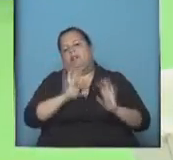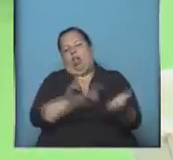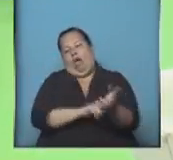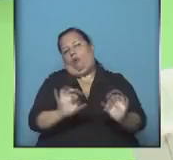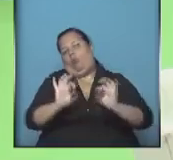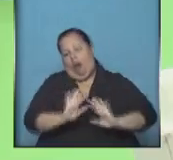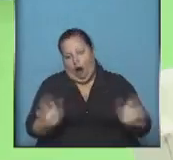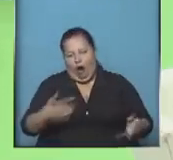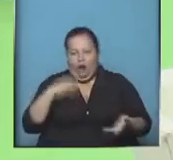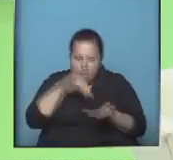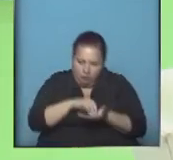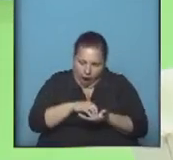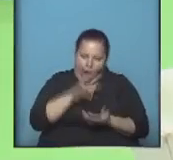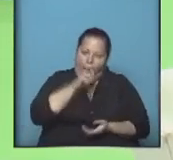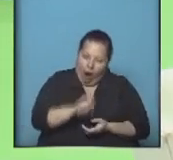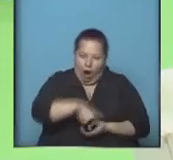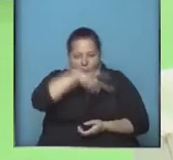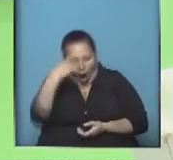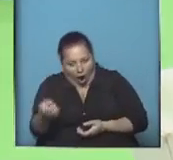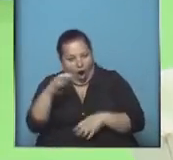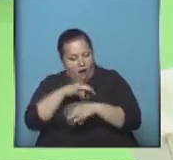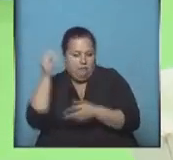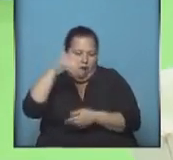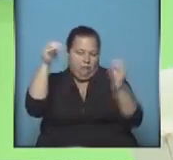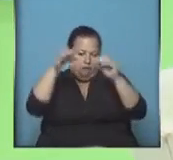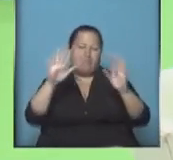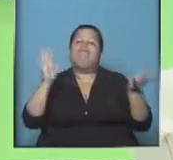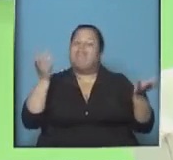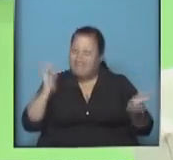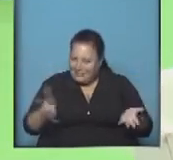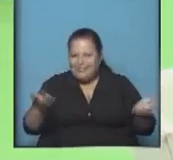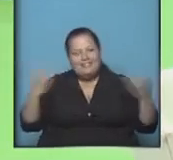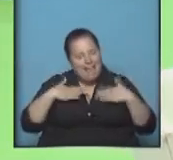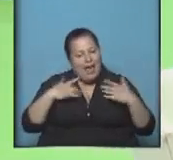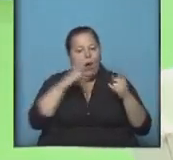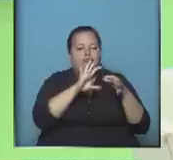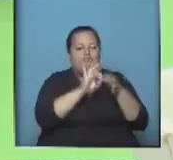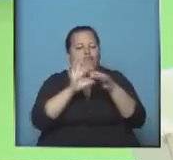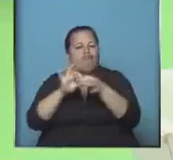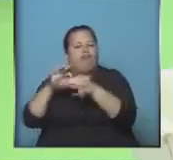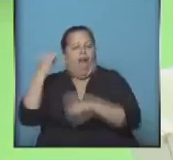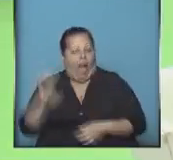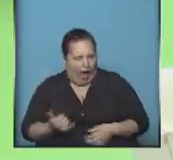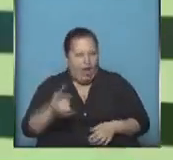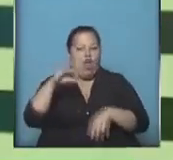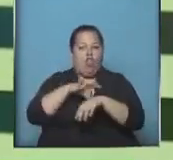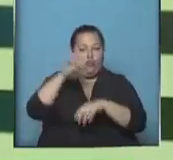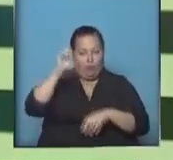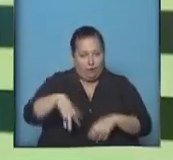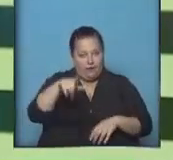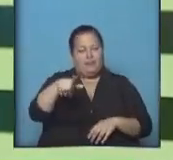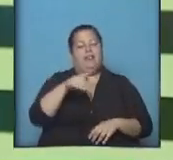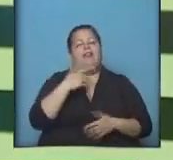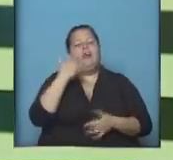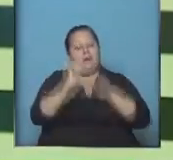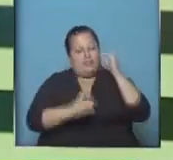soy diabético me voy a tener que fumar otra situación agregada y si lamentablemente una cosa va de la mano de la otra está el doctor marcelo está